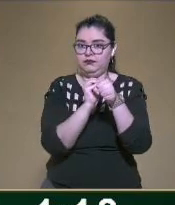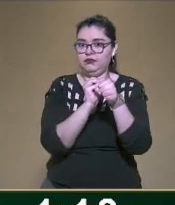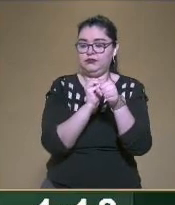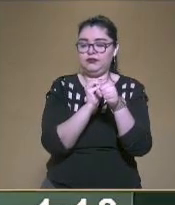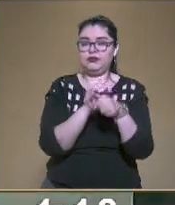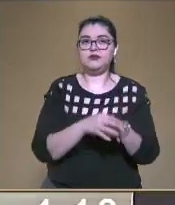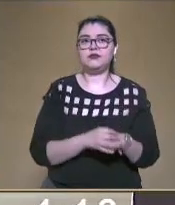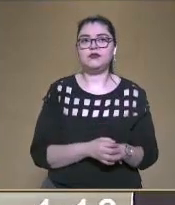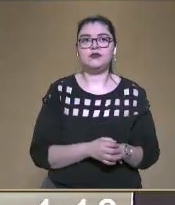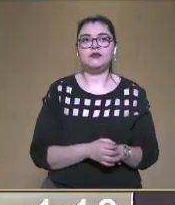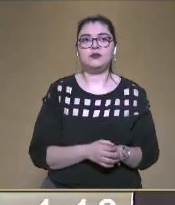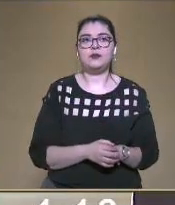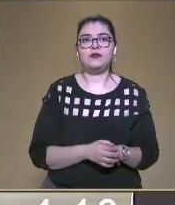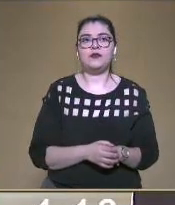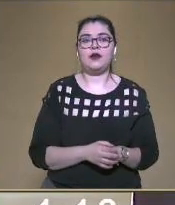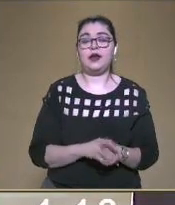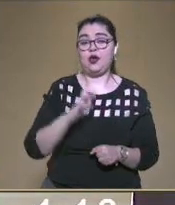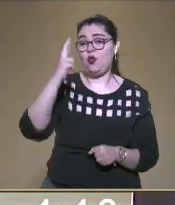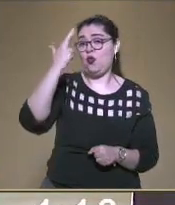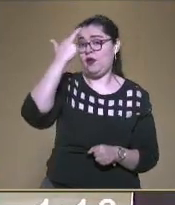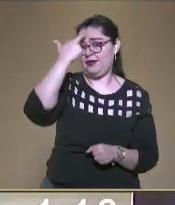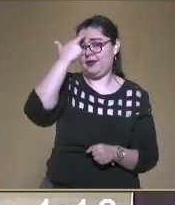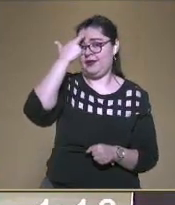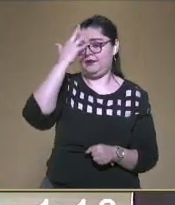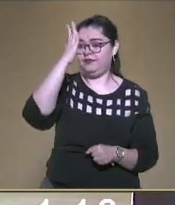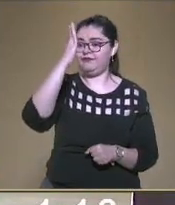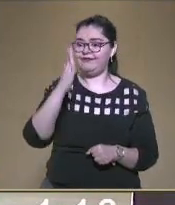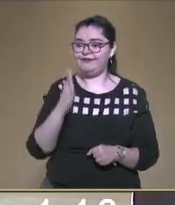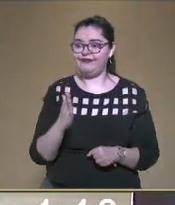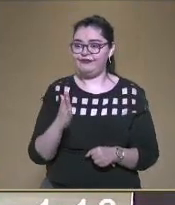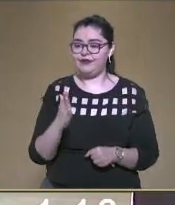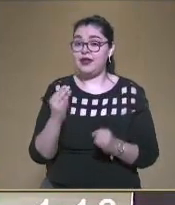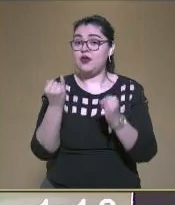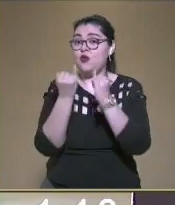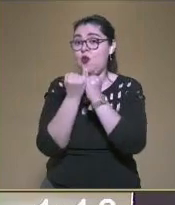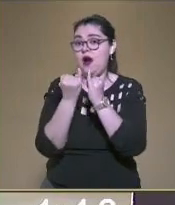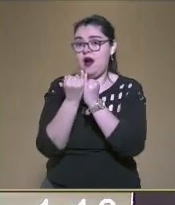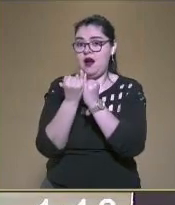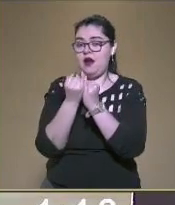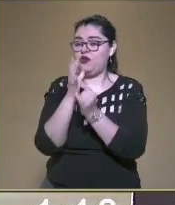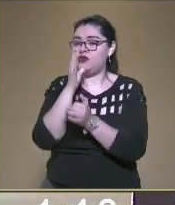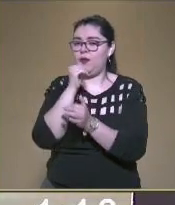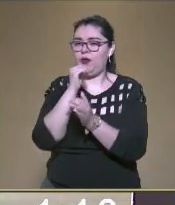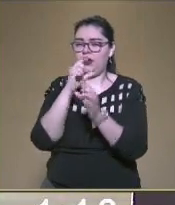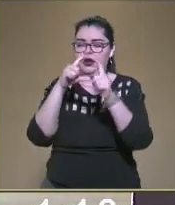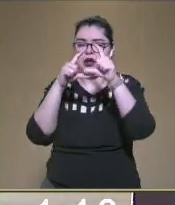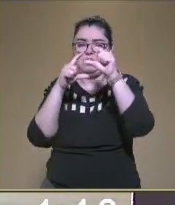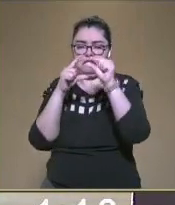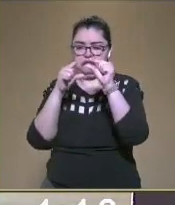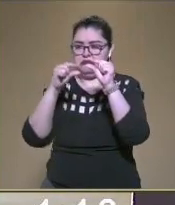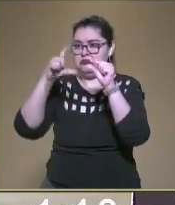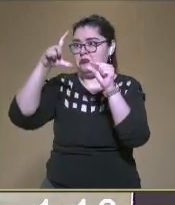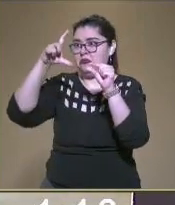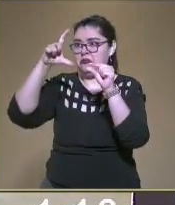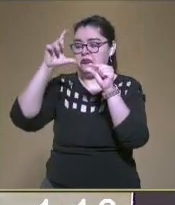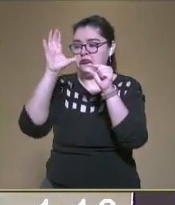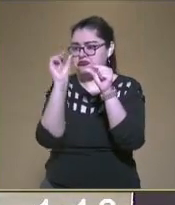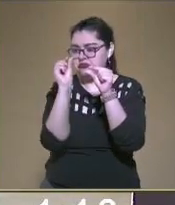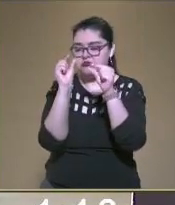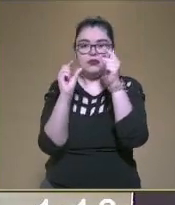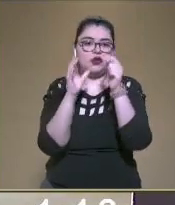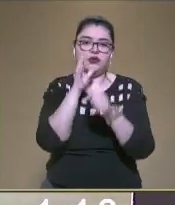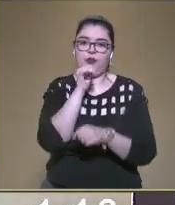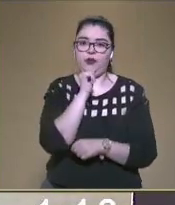dividir por partes iguales. Eso es muy importante. Equitativamente tiene que tener cada uno una parte igual